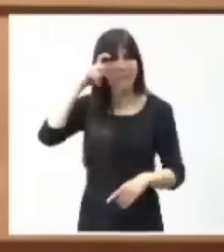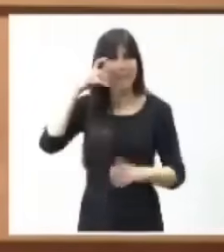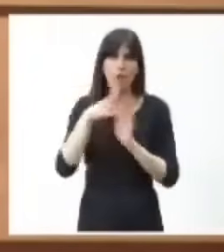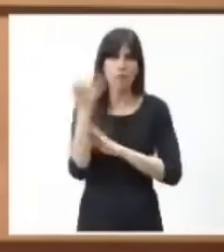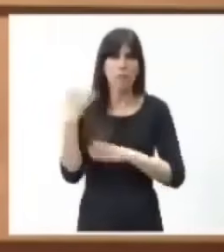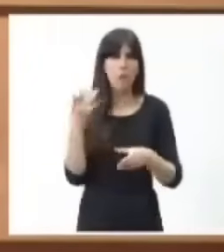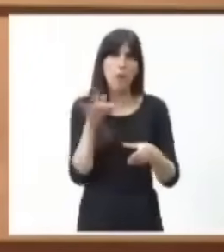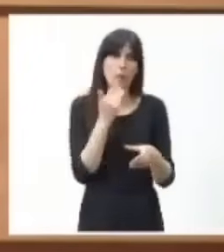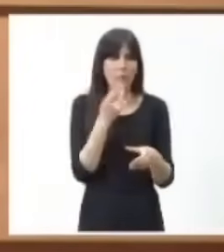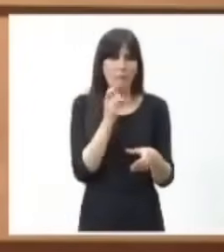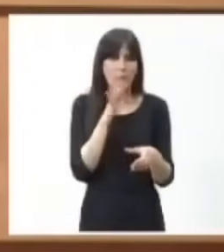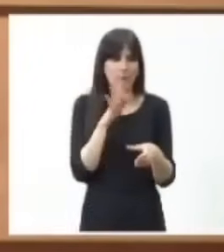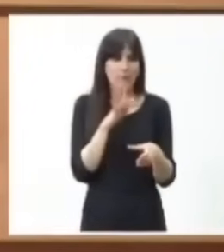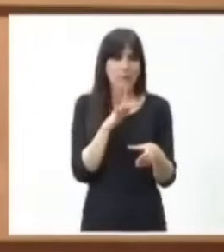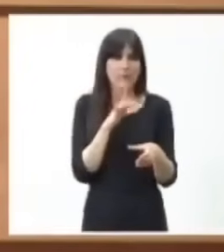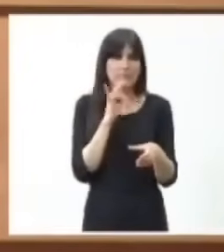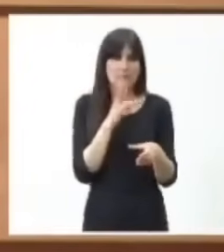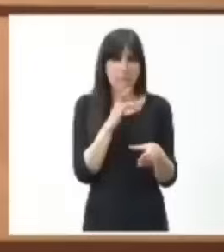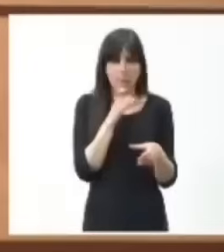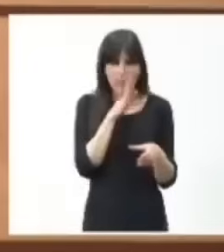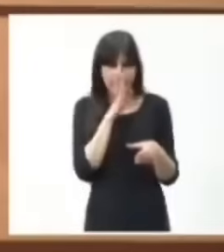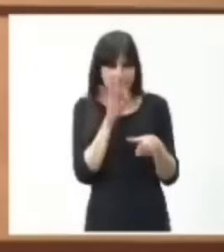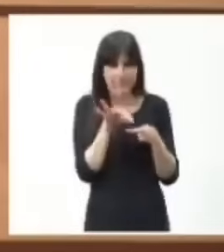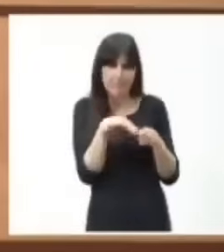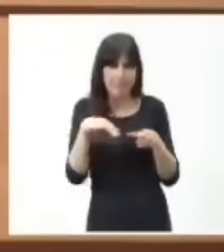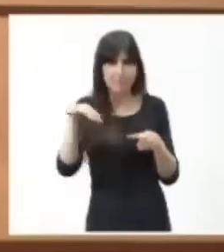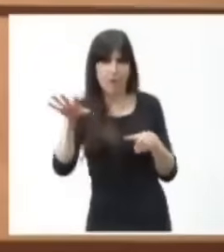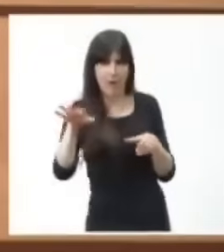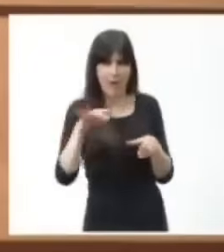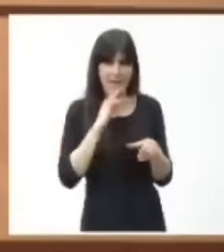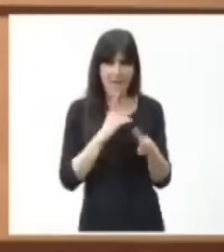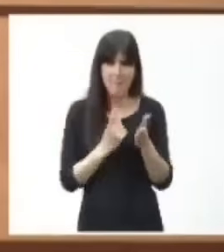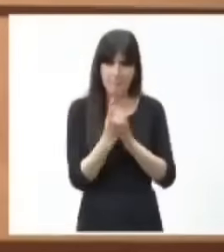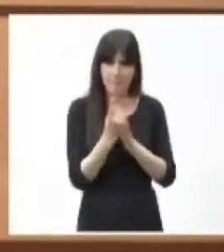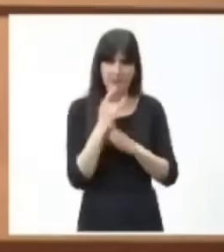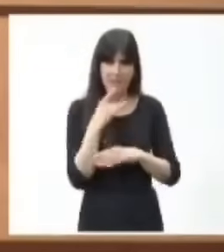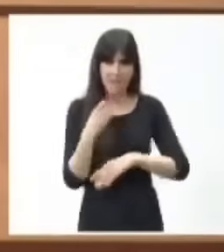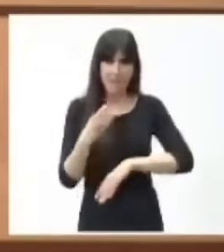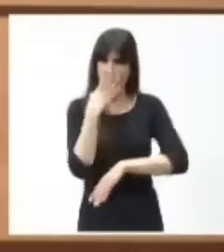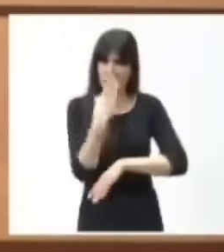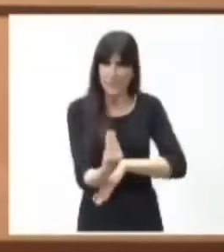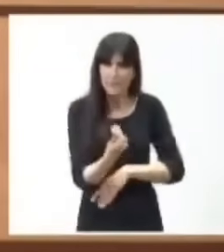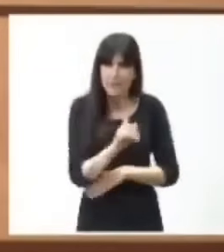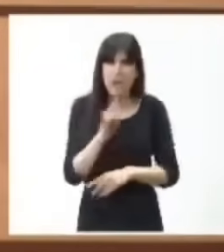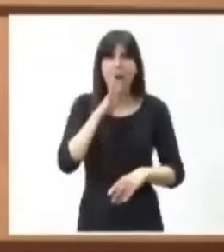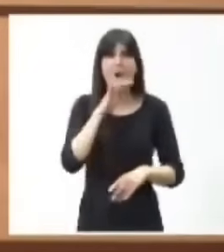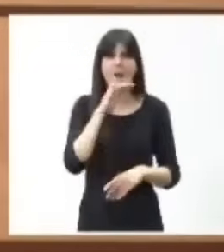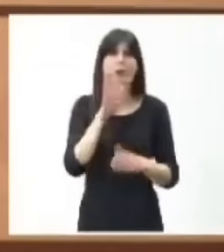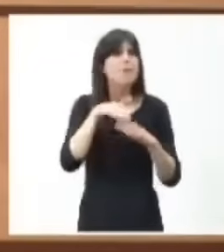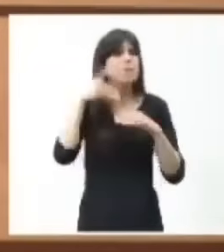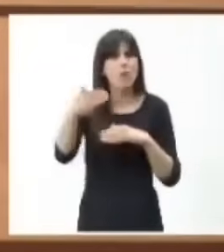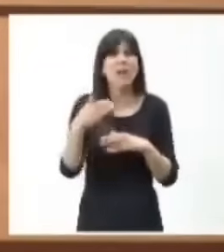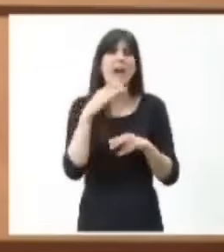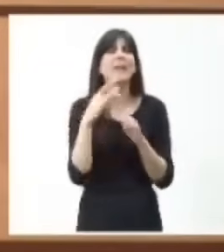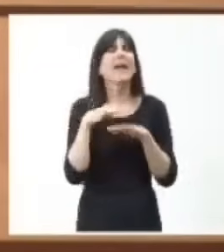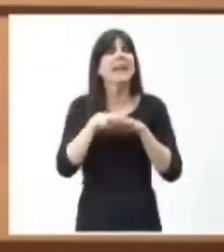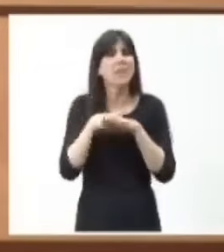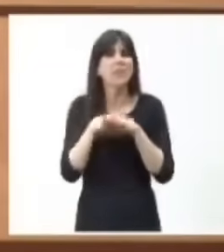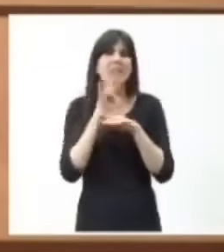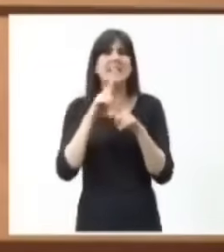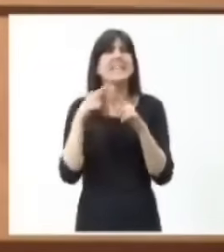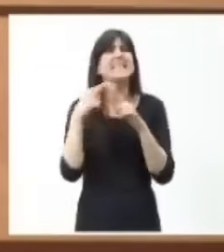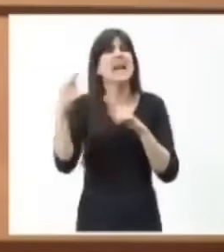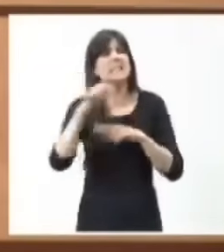sacó de tapadillo del mapa de la alta velocidad. 3. Ahora estamos fuera de la red transeuropea. 4. El